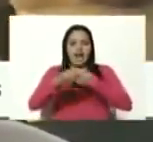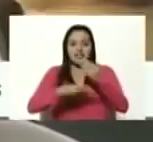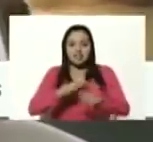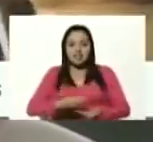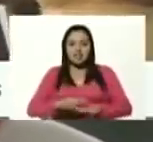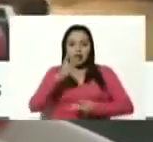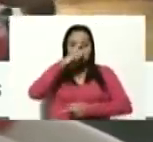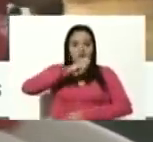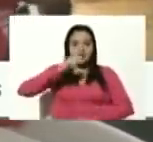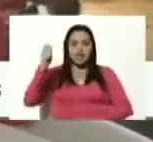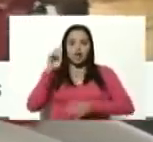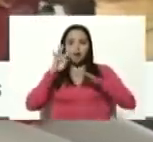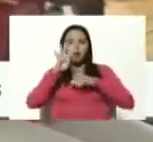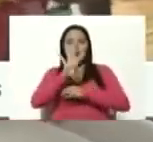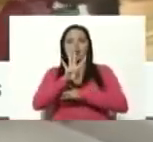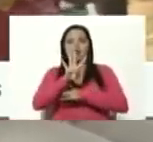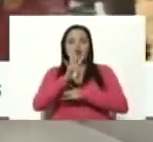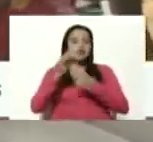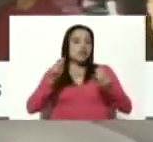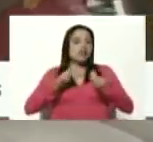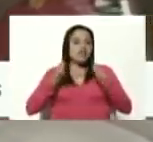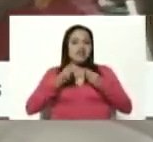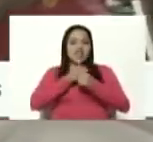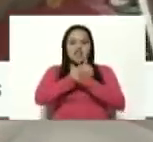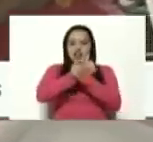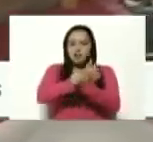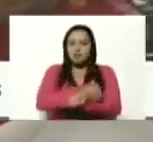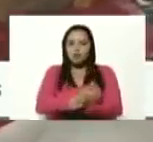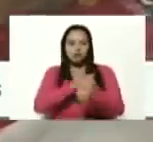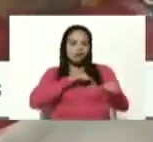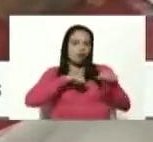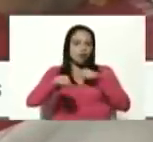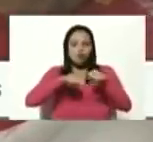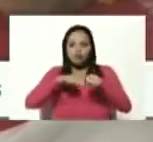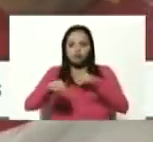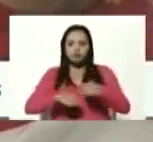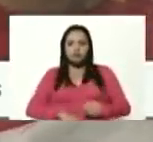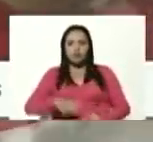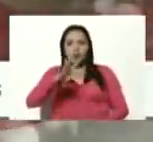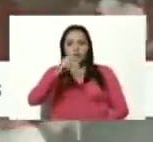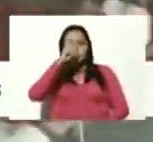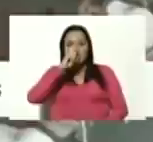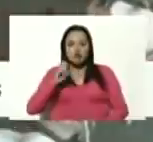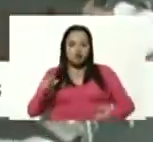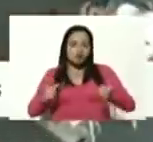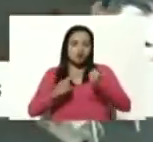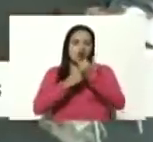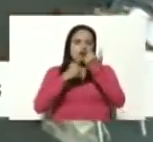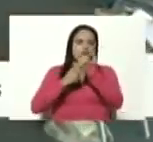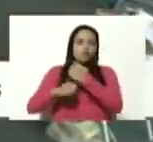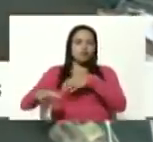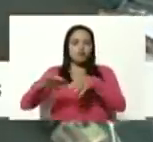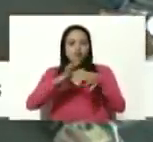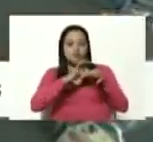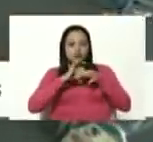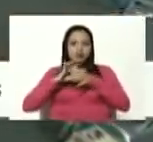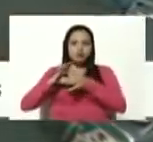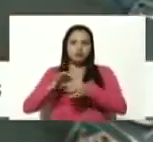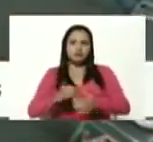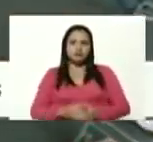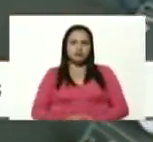de vida, 4 años de amor en acción, 4 años de solidaridad cristiana,